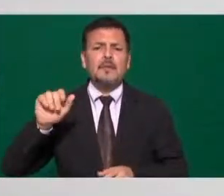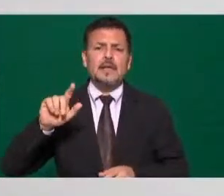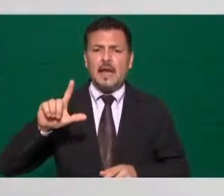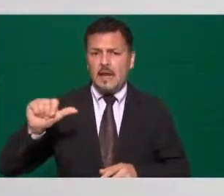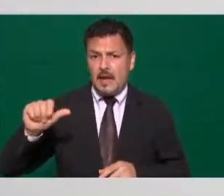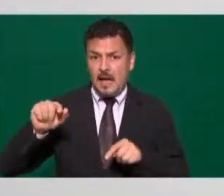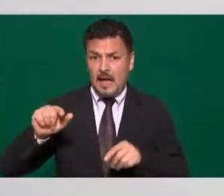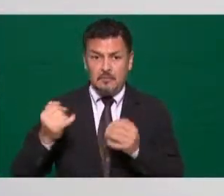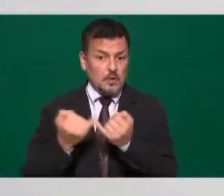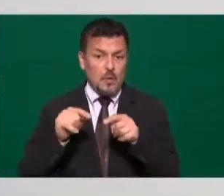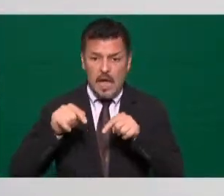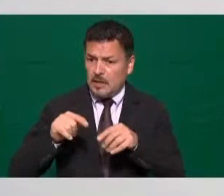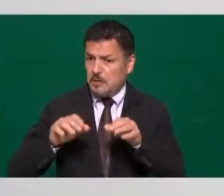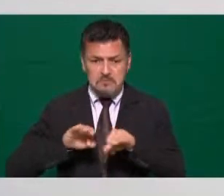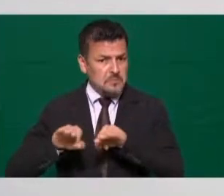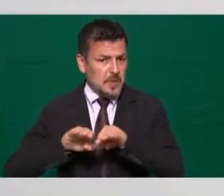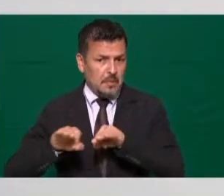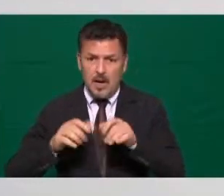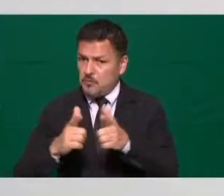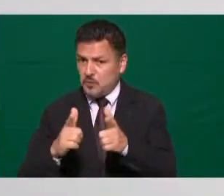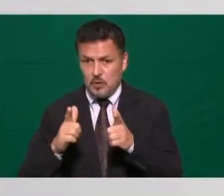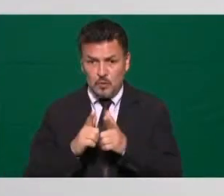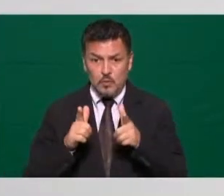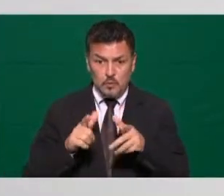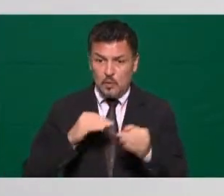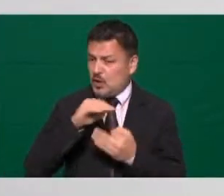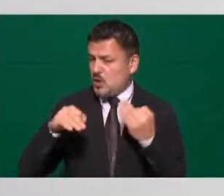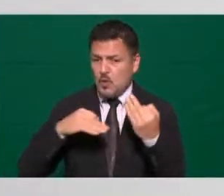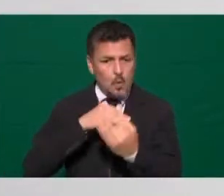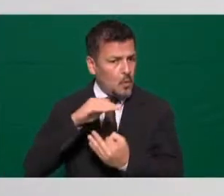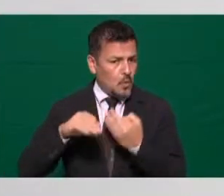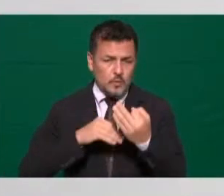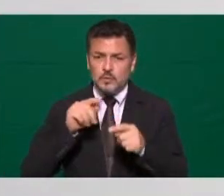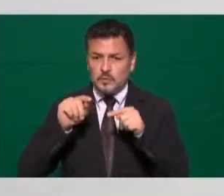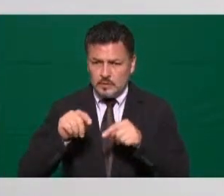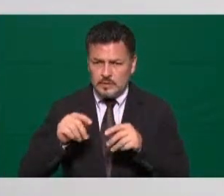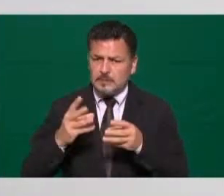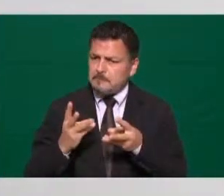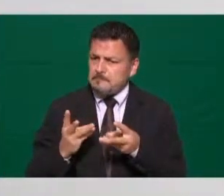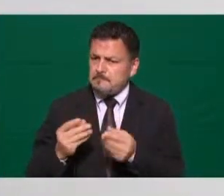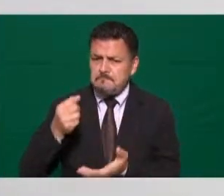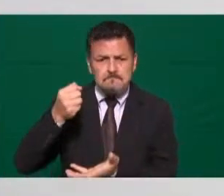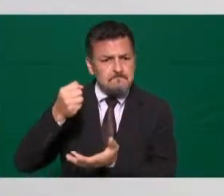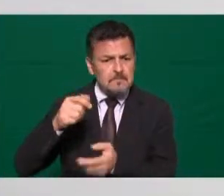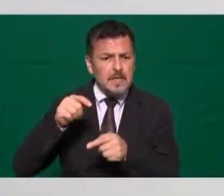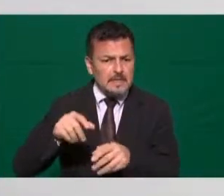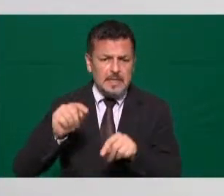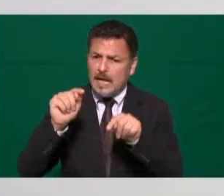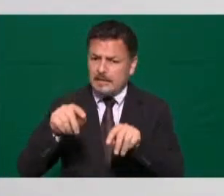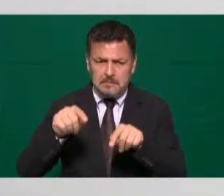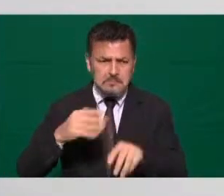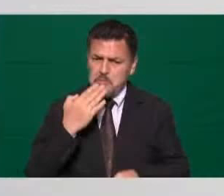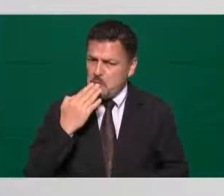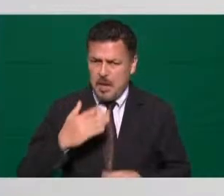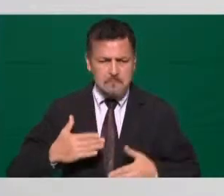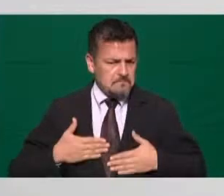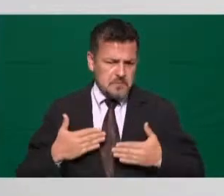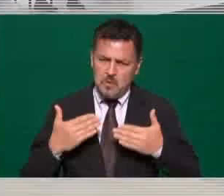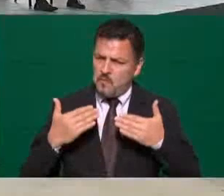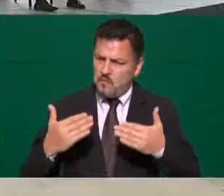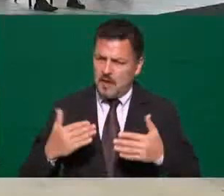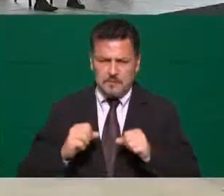como tesoreras de los comités, y todos sabemos que los recursos ahí están en buenas manos.